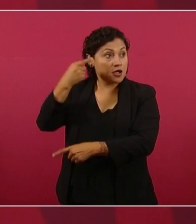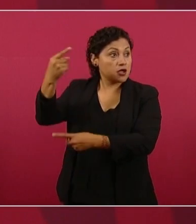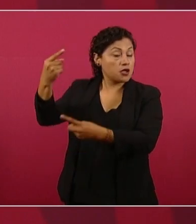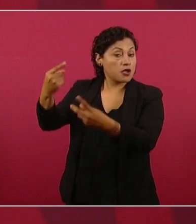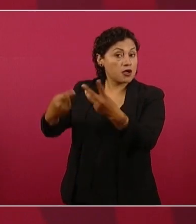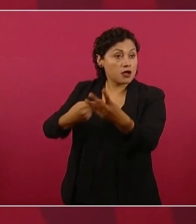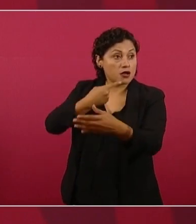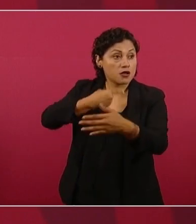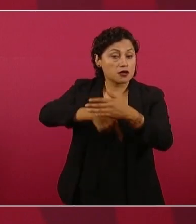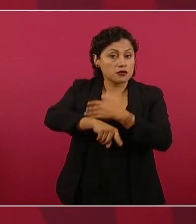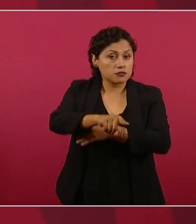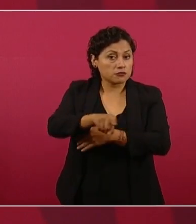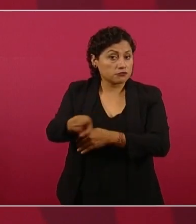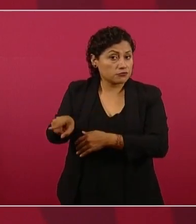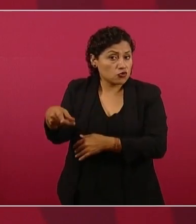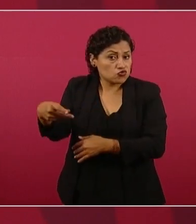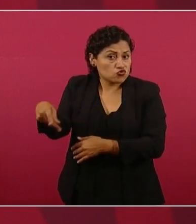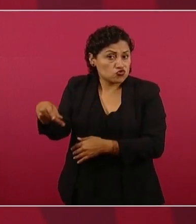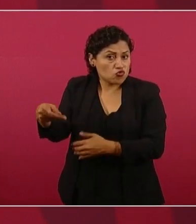a Sánchez.